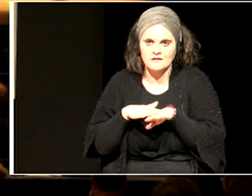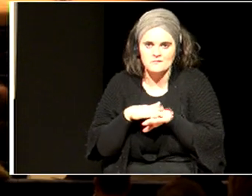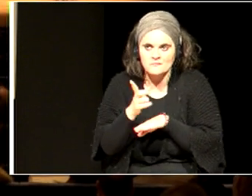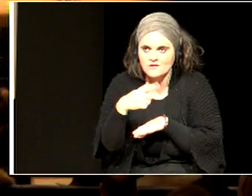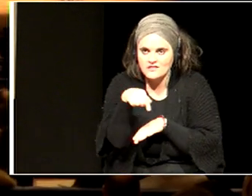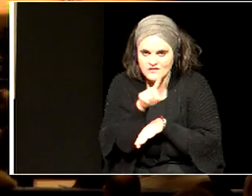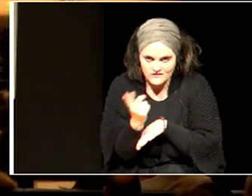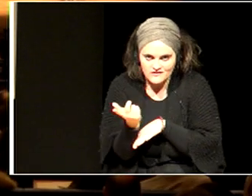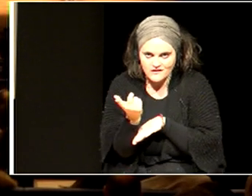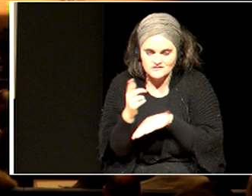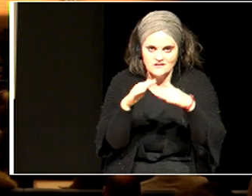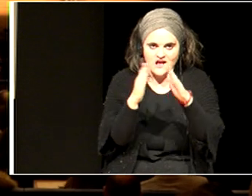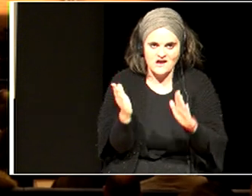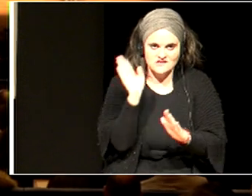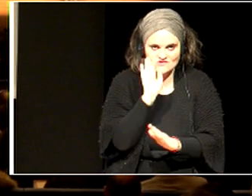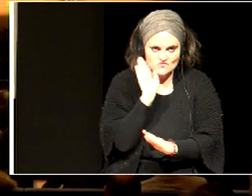casa como una vagos